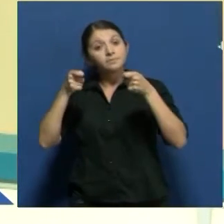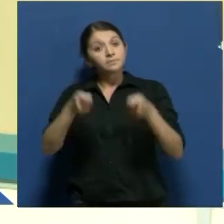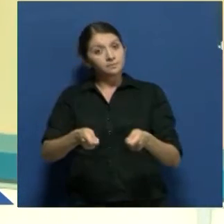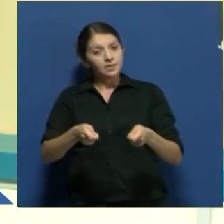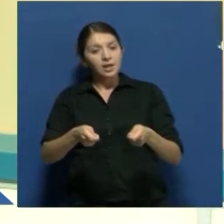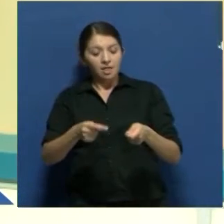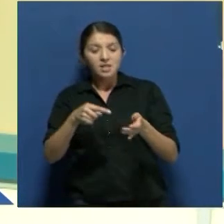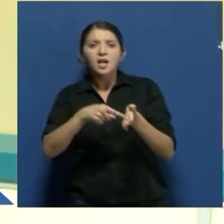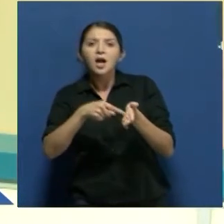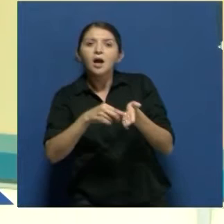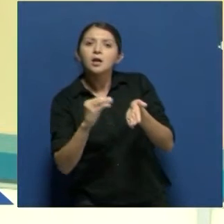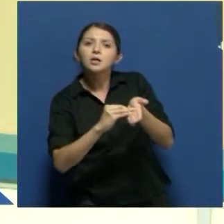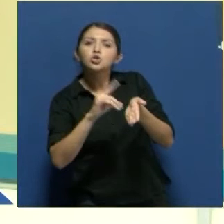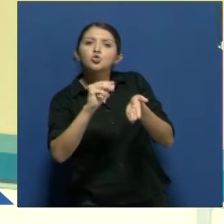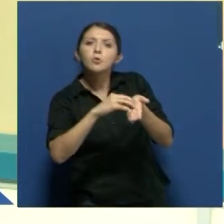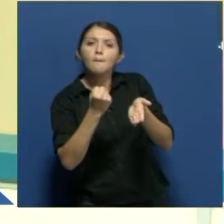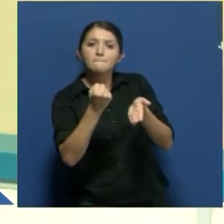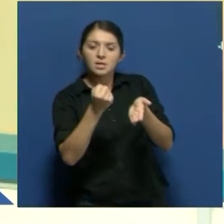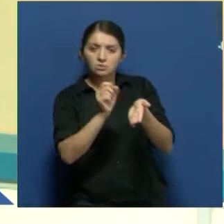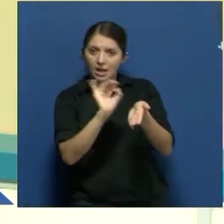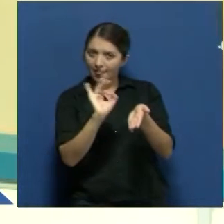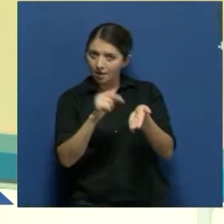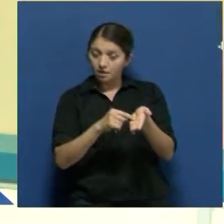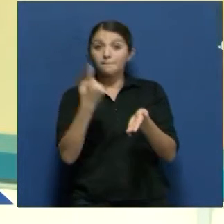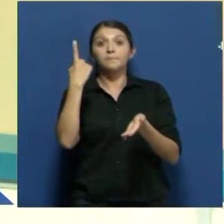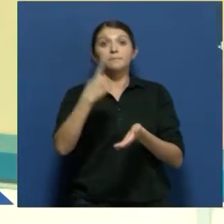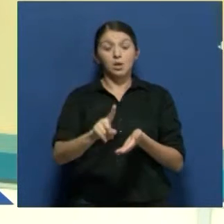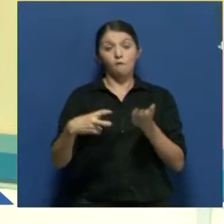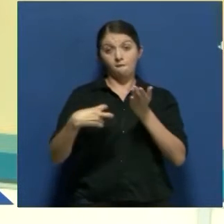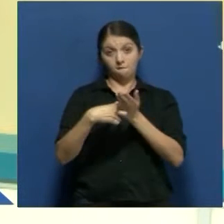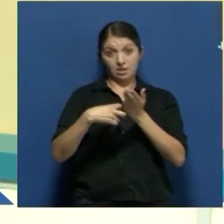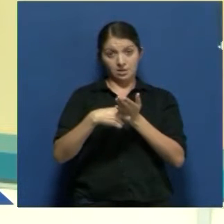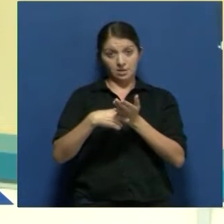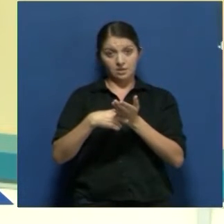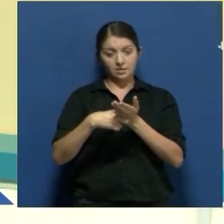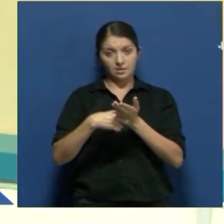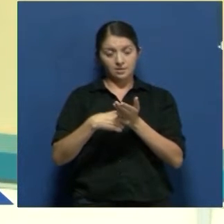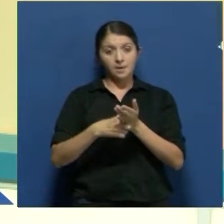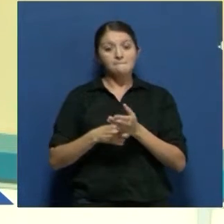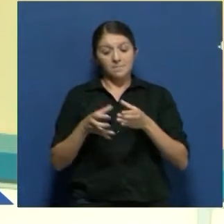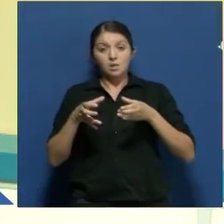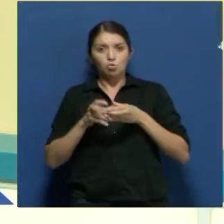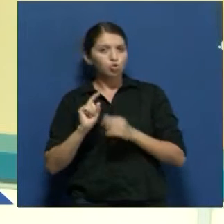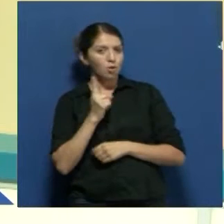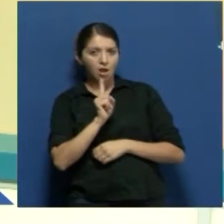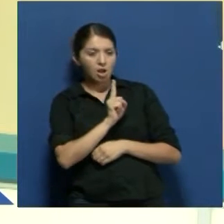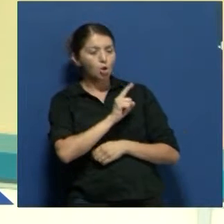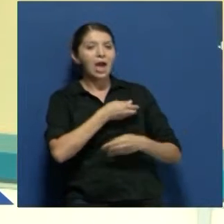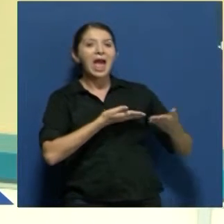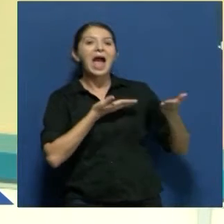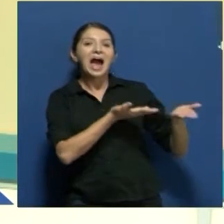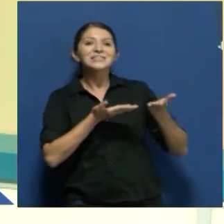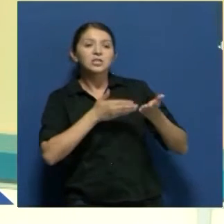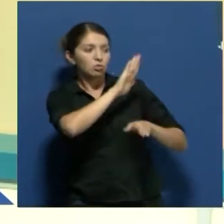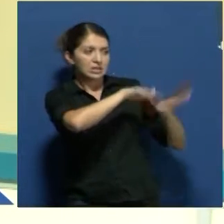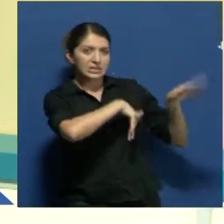no habla de montos. Pero también hay que aclarar que la fiscal llama a sus asesores técnicos y les pide